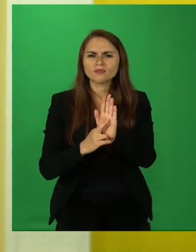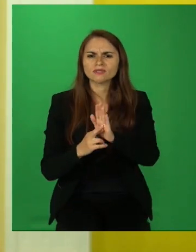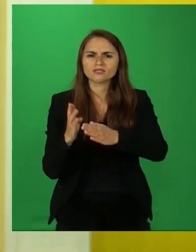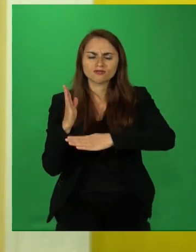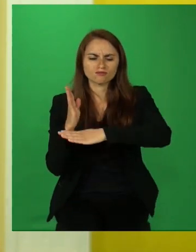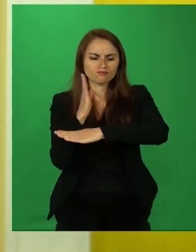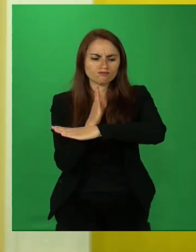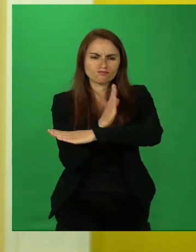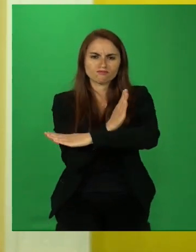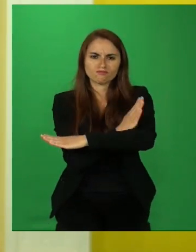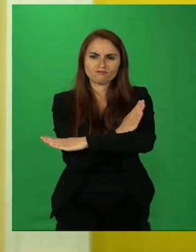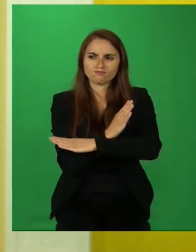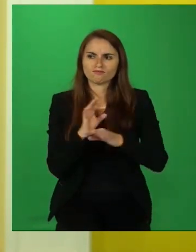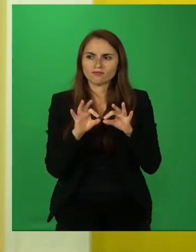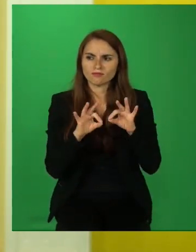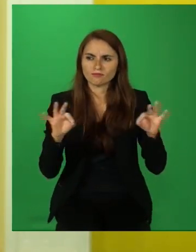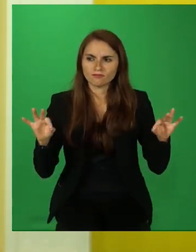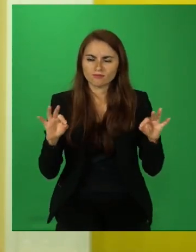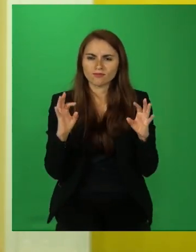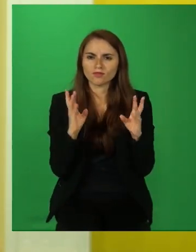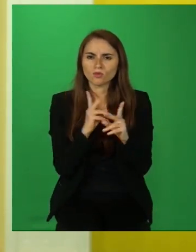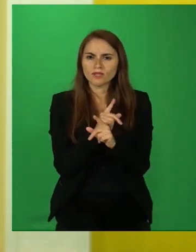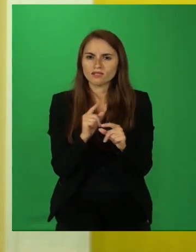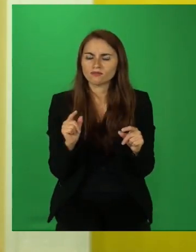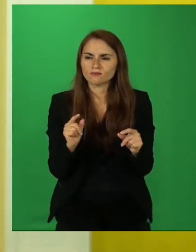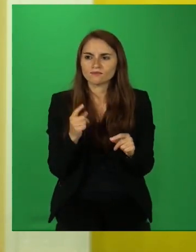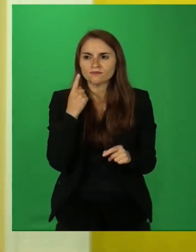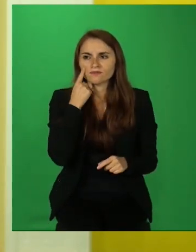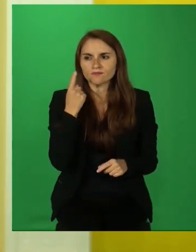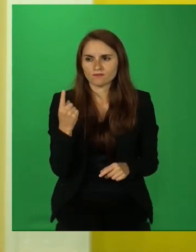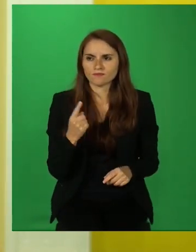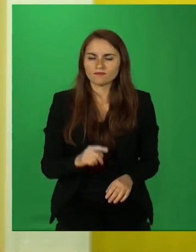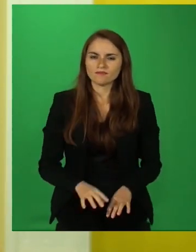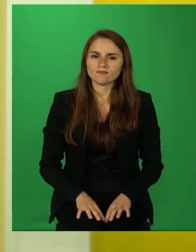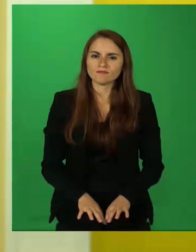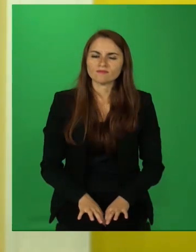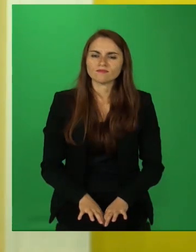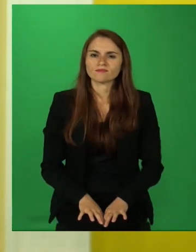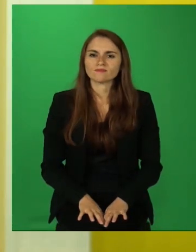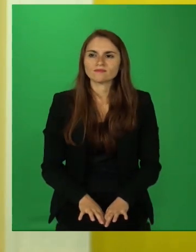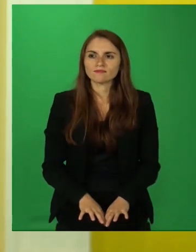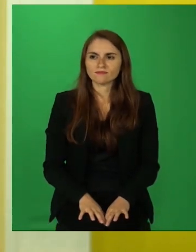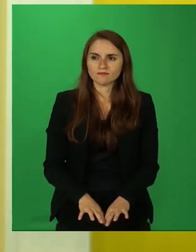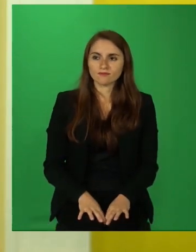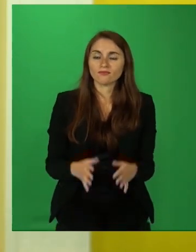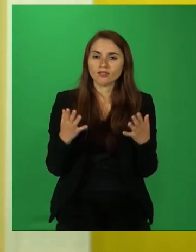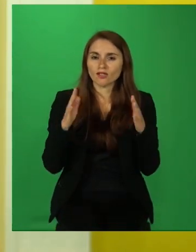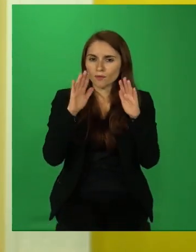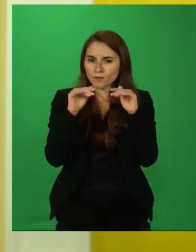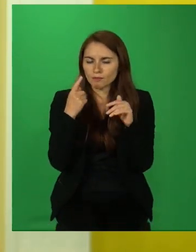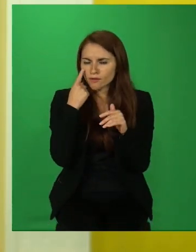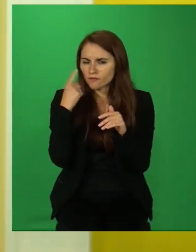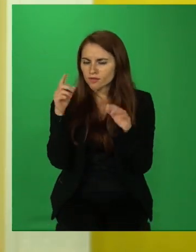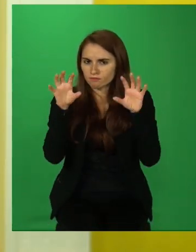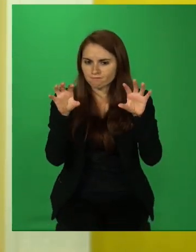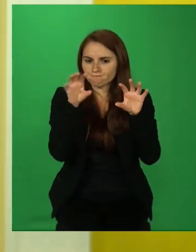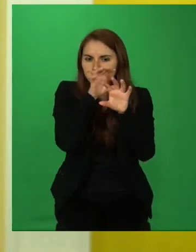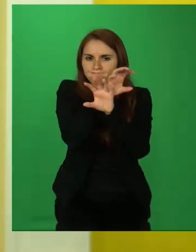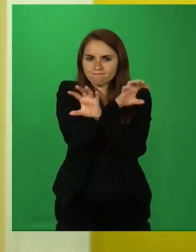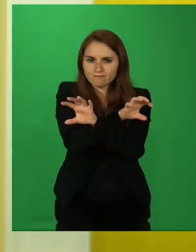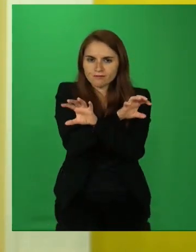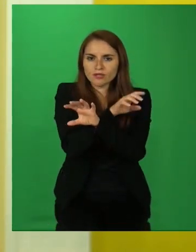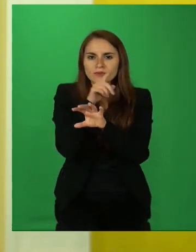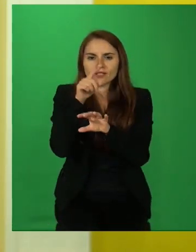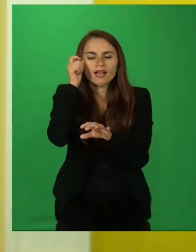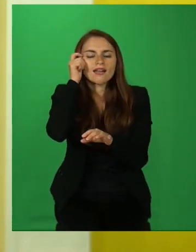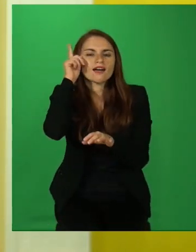en la recta numérica recuerda muy bien mira fíjate bien volvemos a aplicar la propiedad conmutativa para